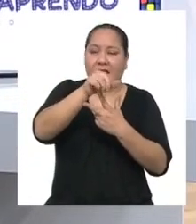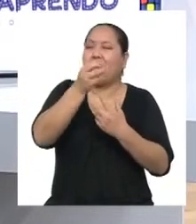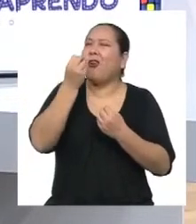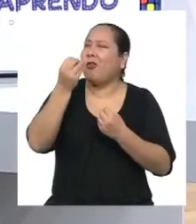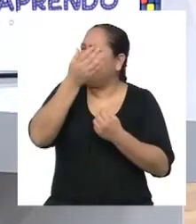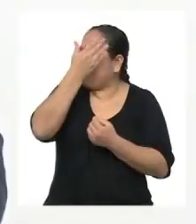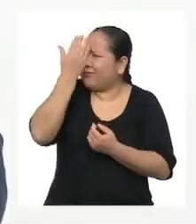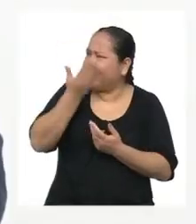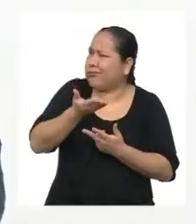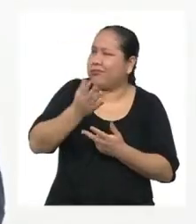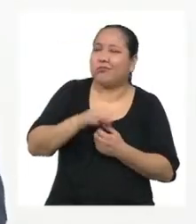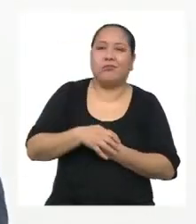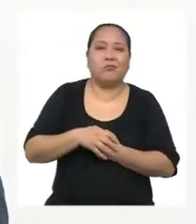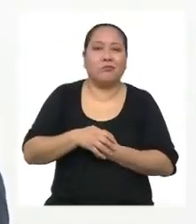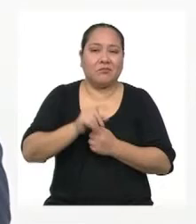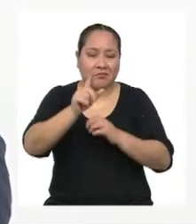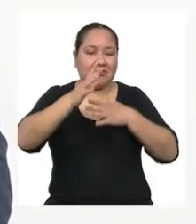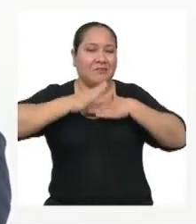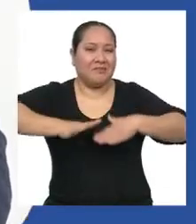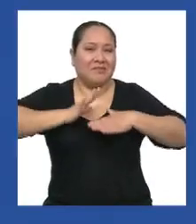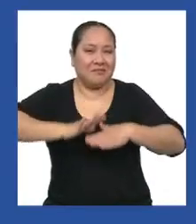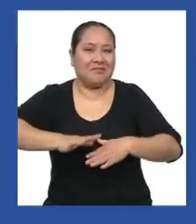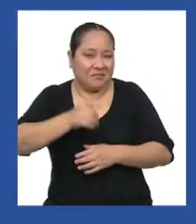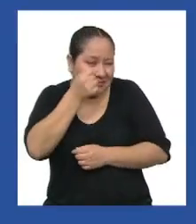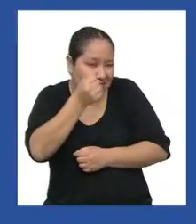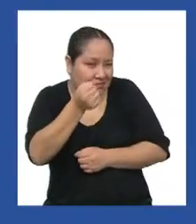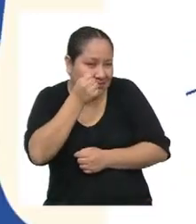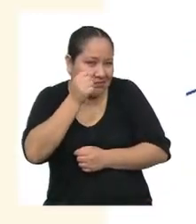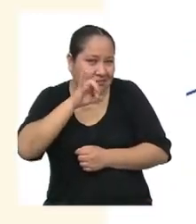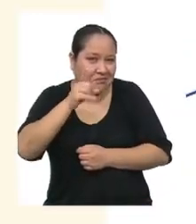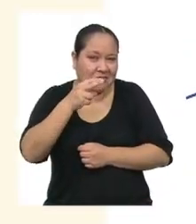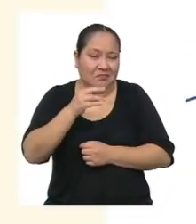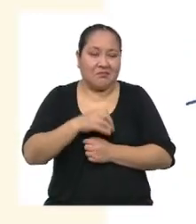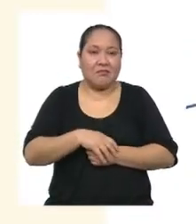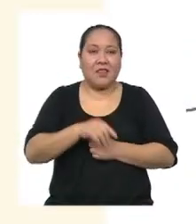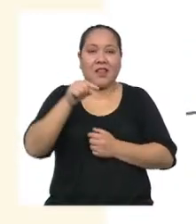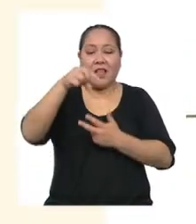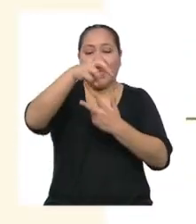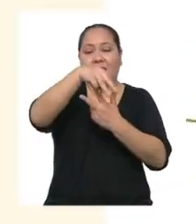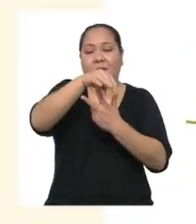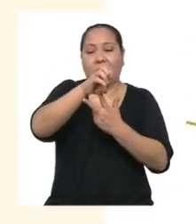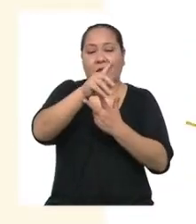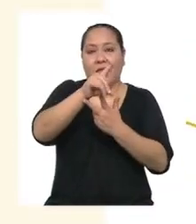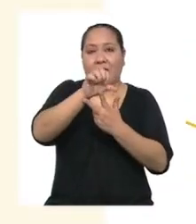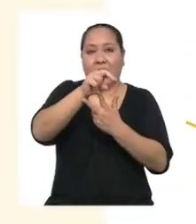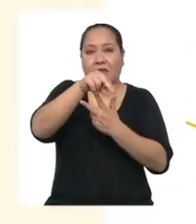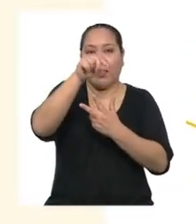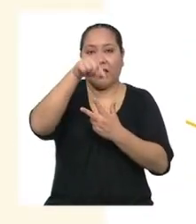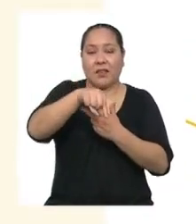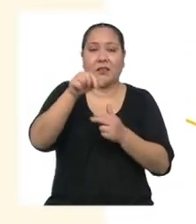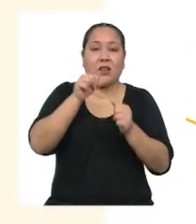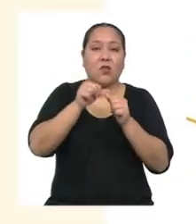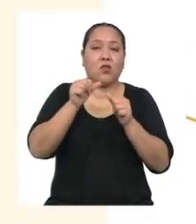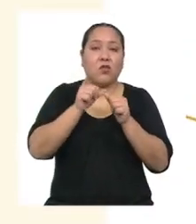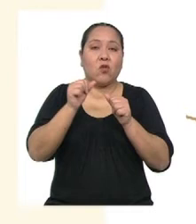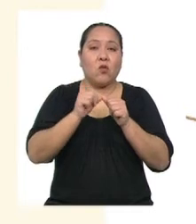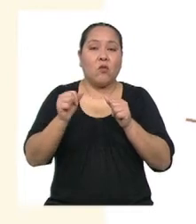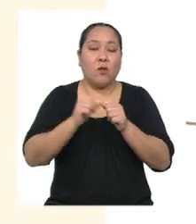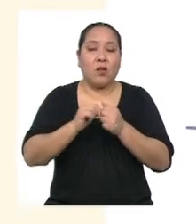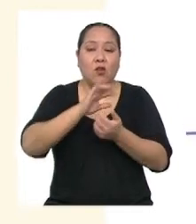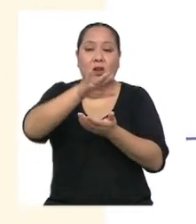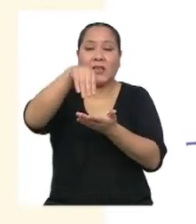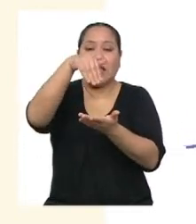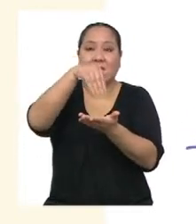pasar? No te preocupes, detective John. La mediana es el valor de la variable que ocupa la